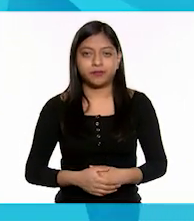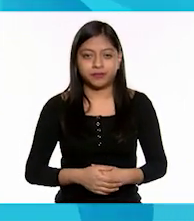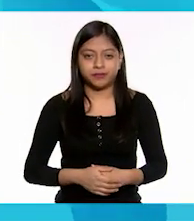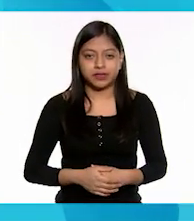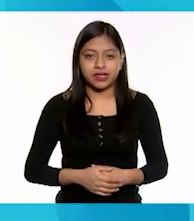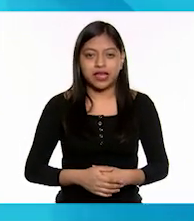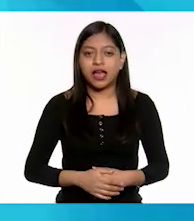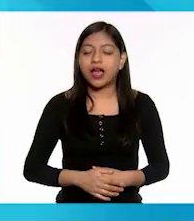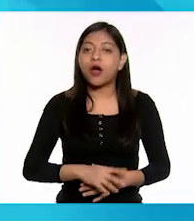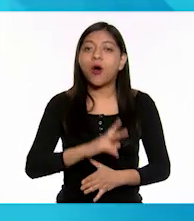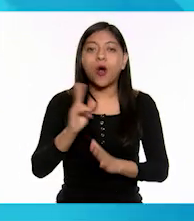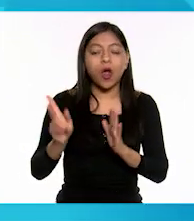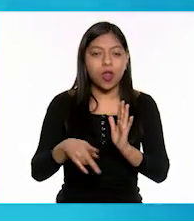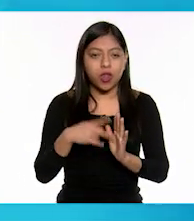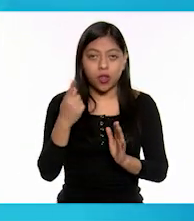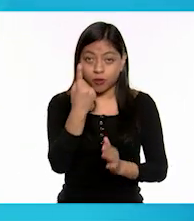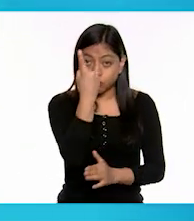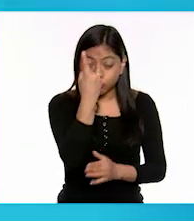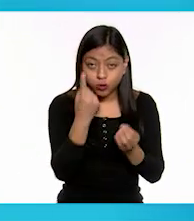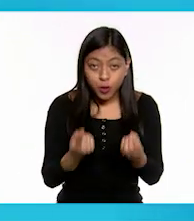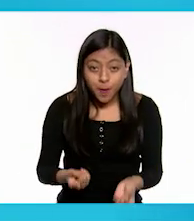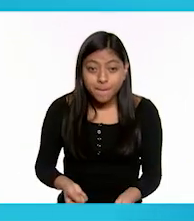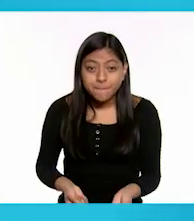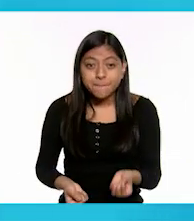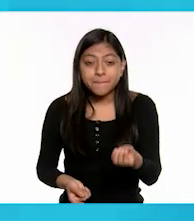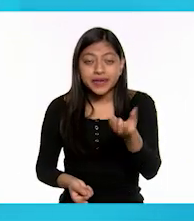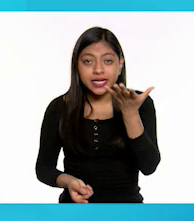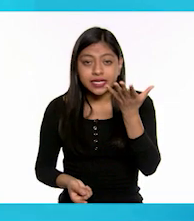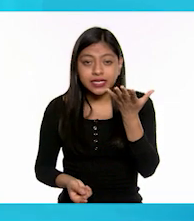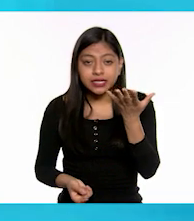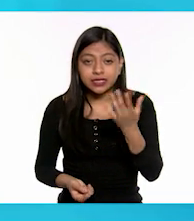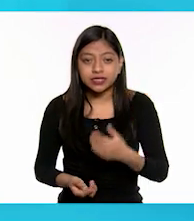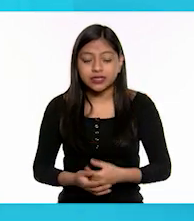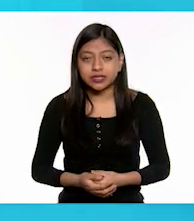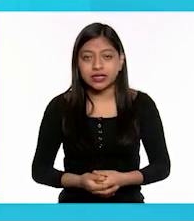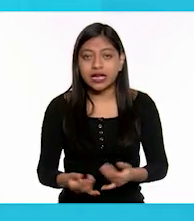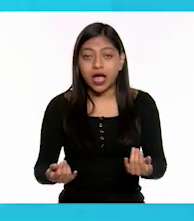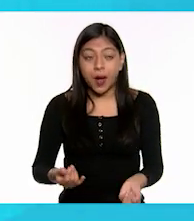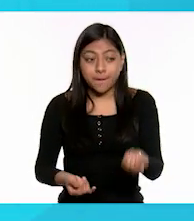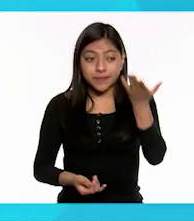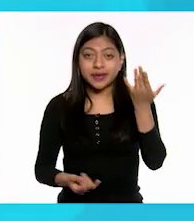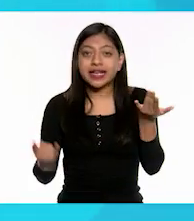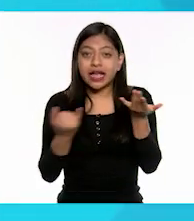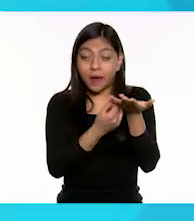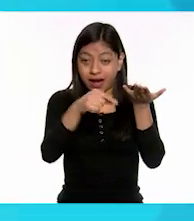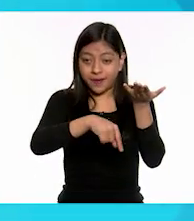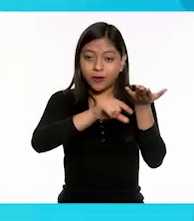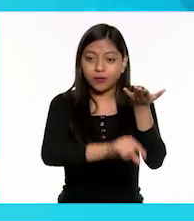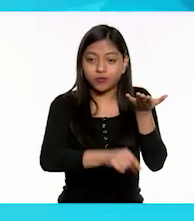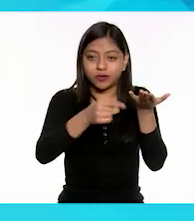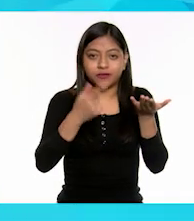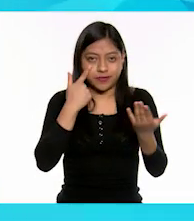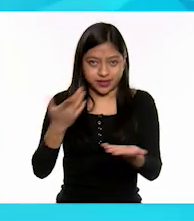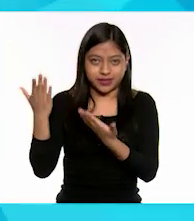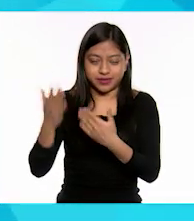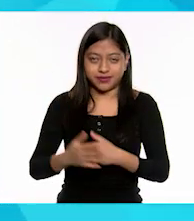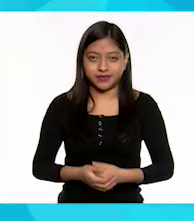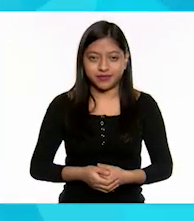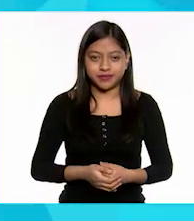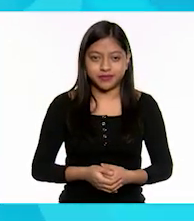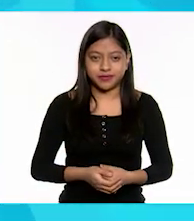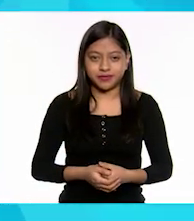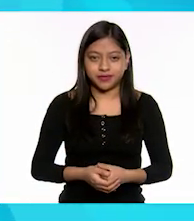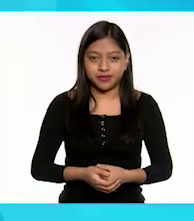tenía que lanzar uno de ellos al aire y rescatar uno del piso pero luego